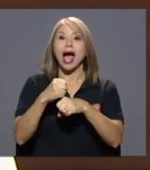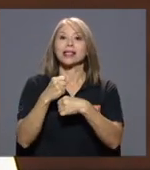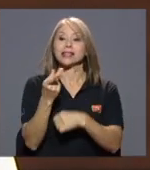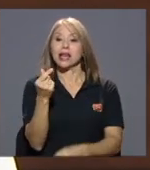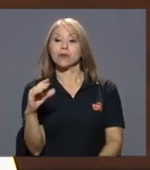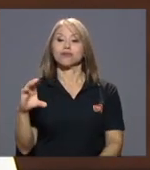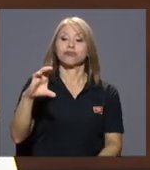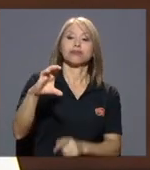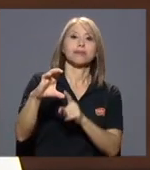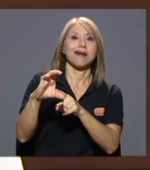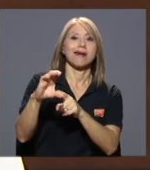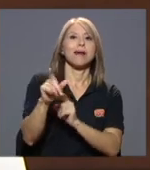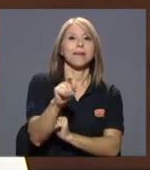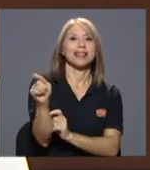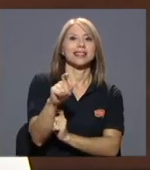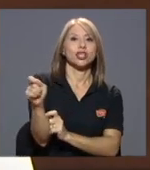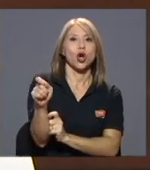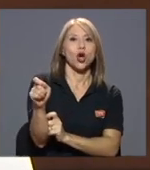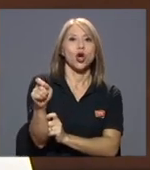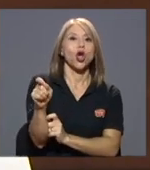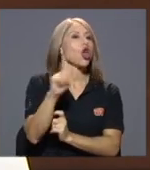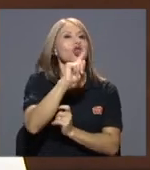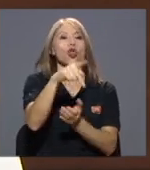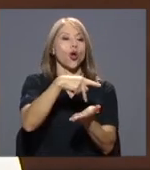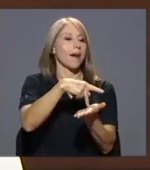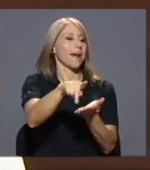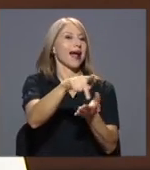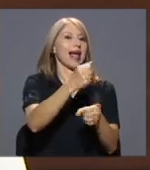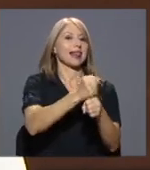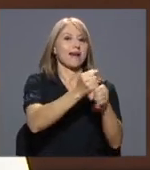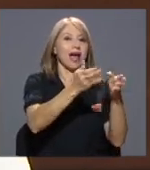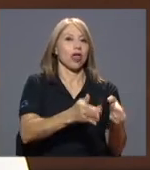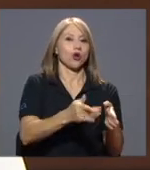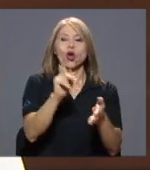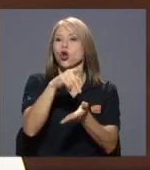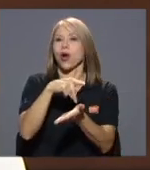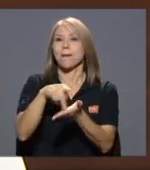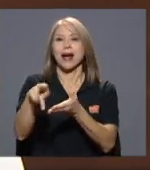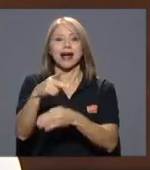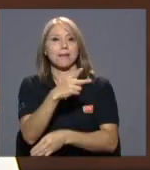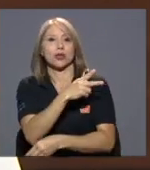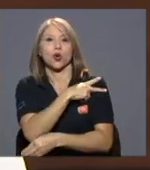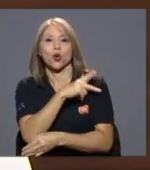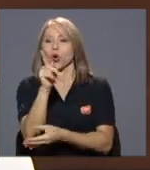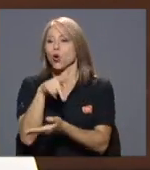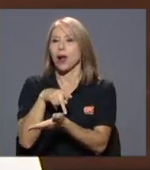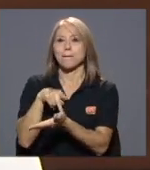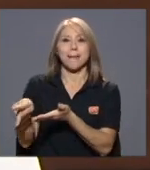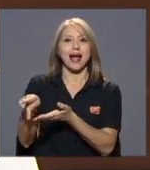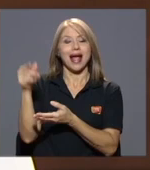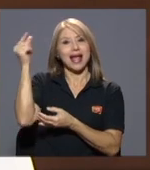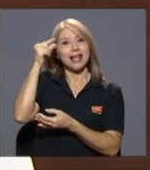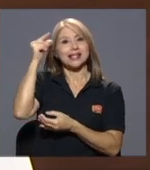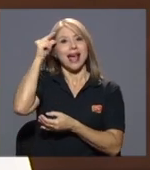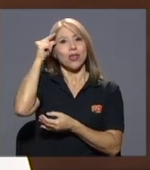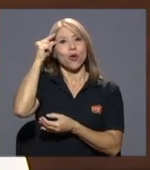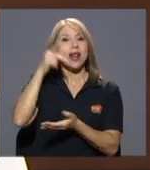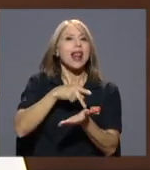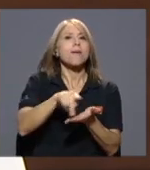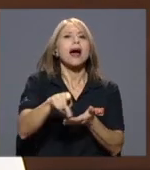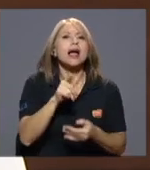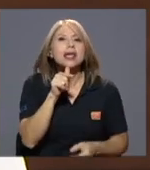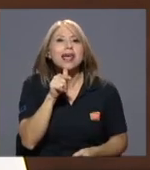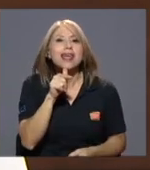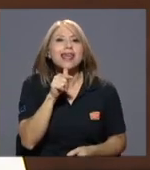no la paga, digamos, el trabajador, no la paga el patrono, no la paga el Estado, la paga el consumo. Lo que sucede es que